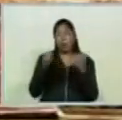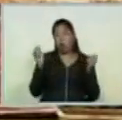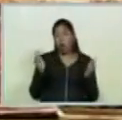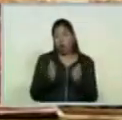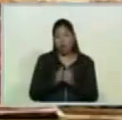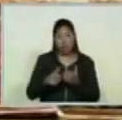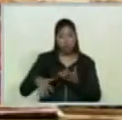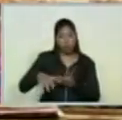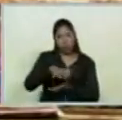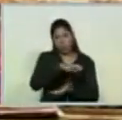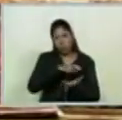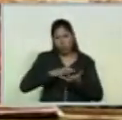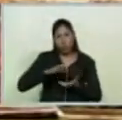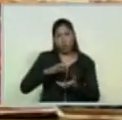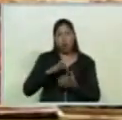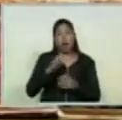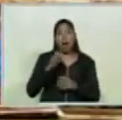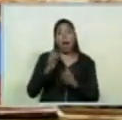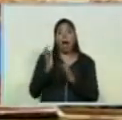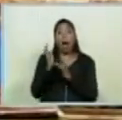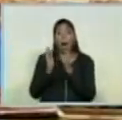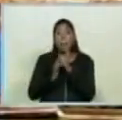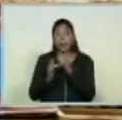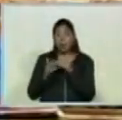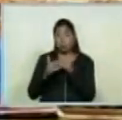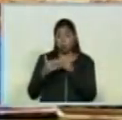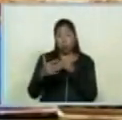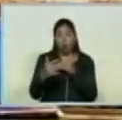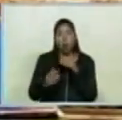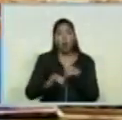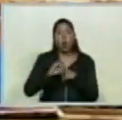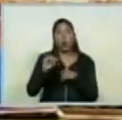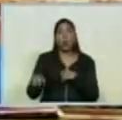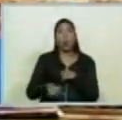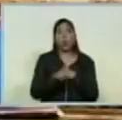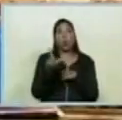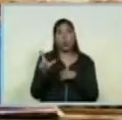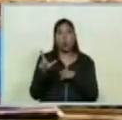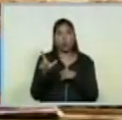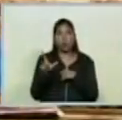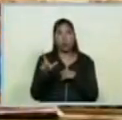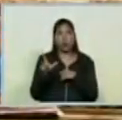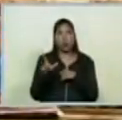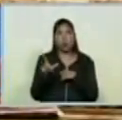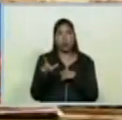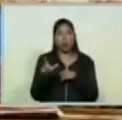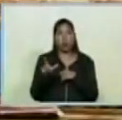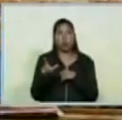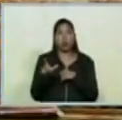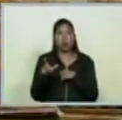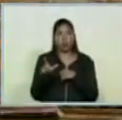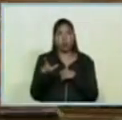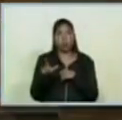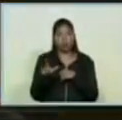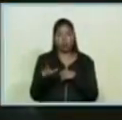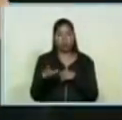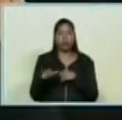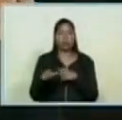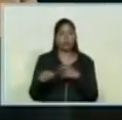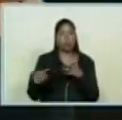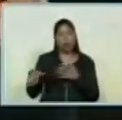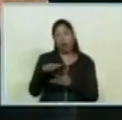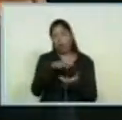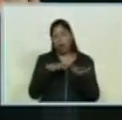la que tuvimos con la guarimba de abril a julio, y ahora lo promuevo con más fuerza en situación de paz política como la que estamos